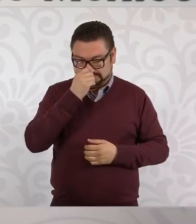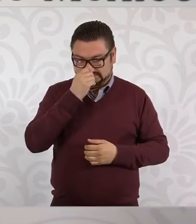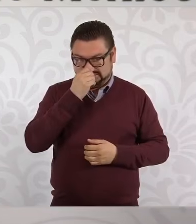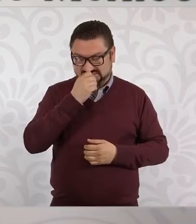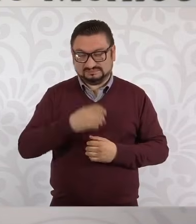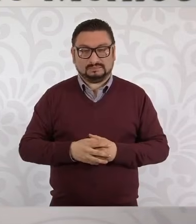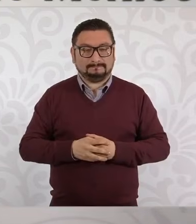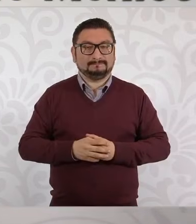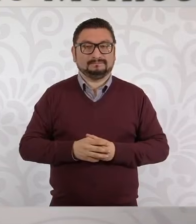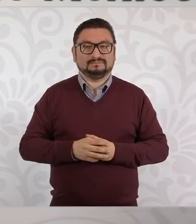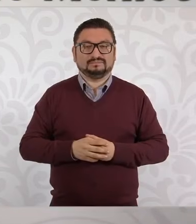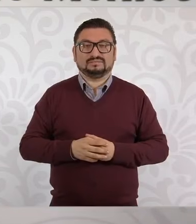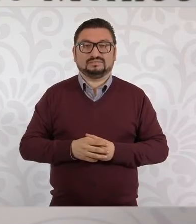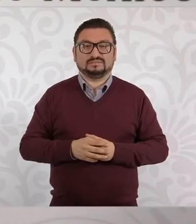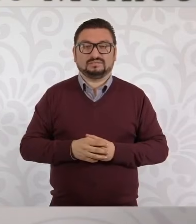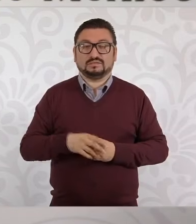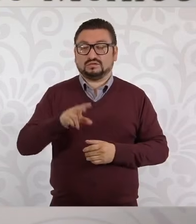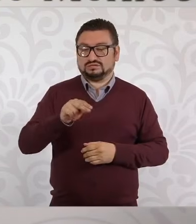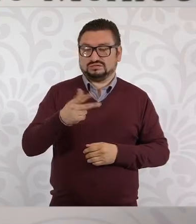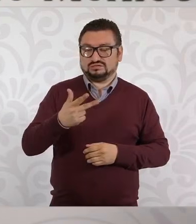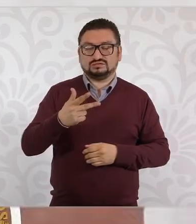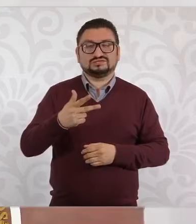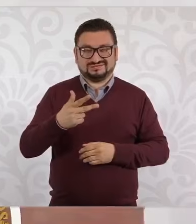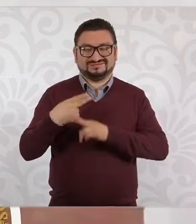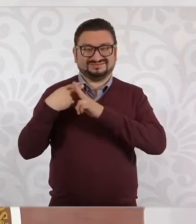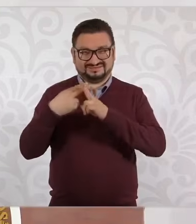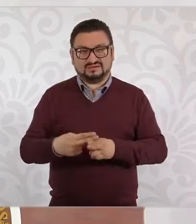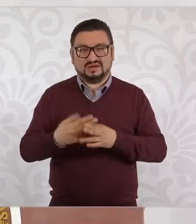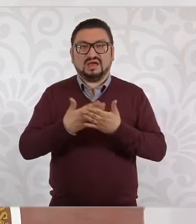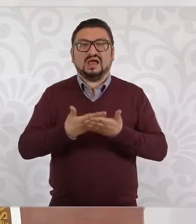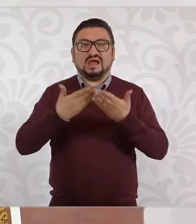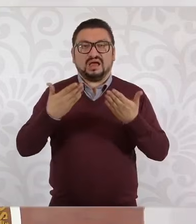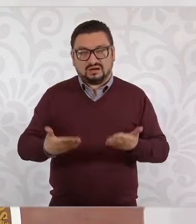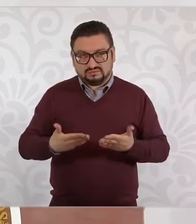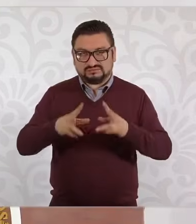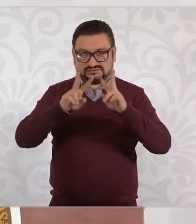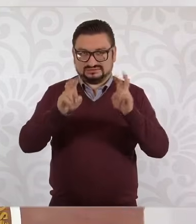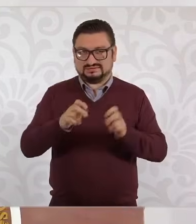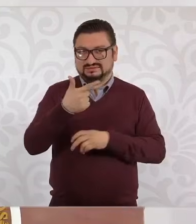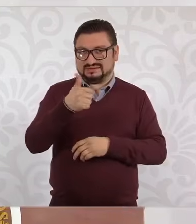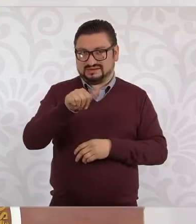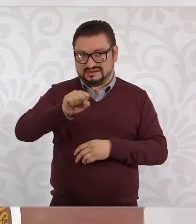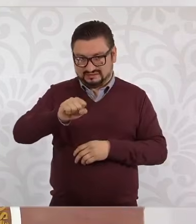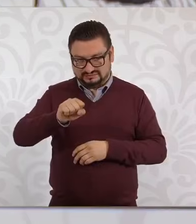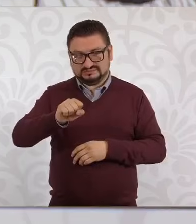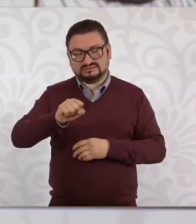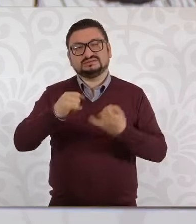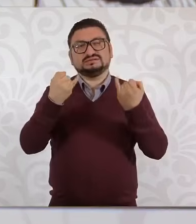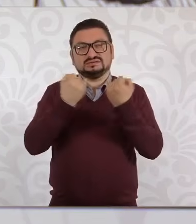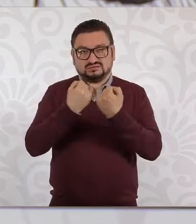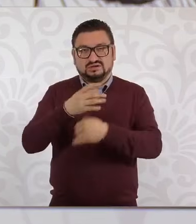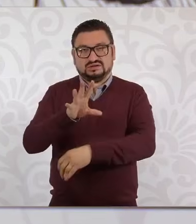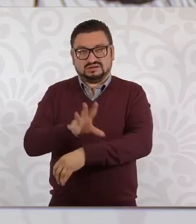en el discurso del 88 aniversario yo dije que tenemos ahora que trabajar en gas y en las fuentes renovables de